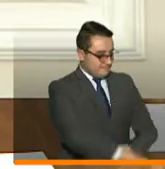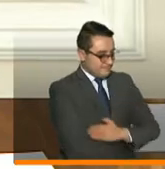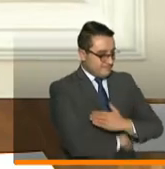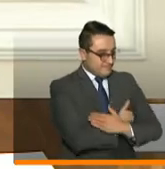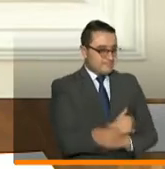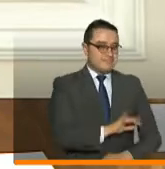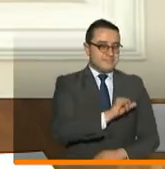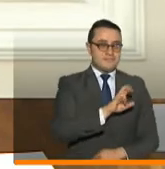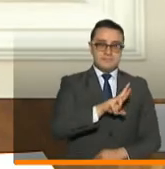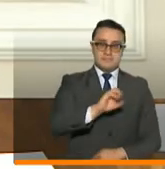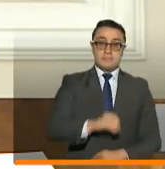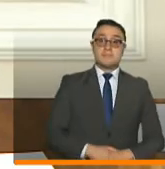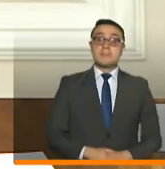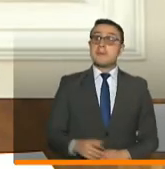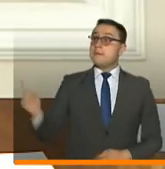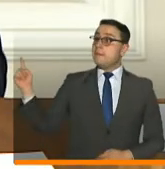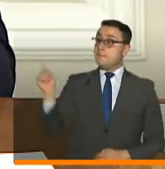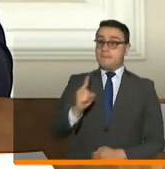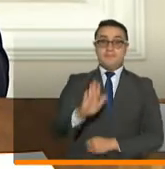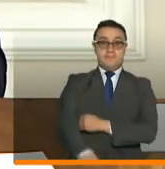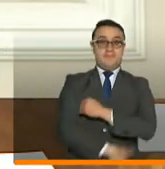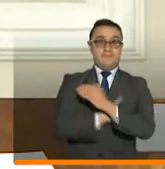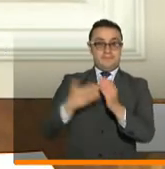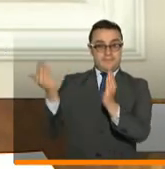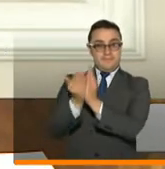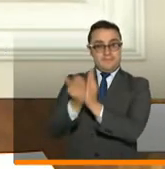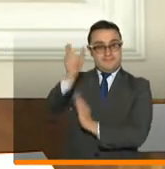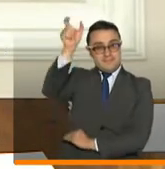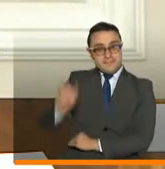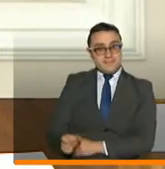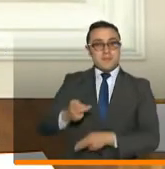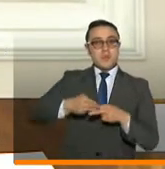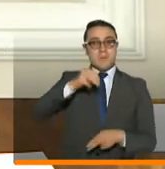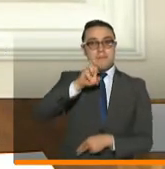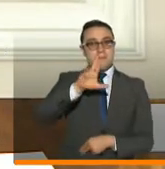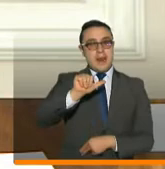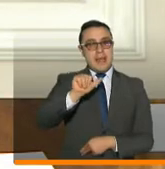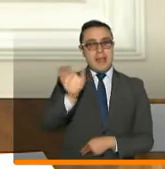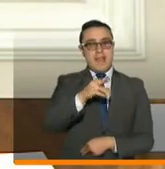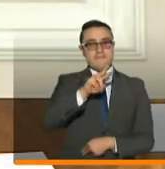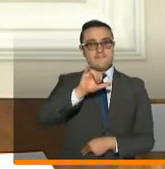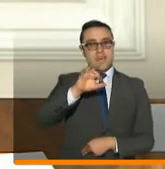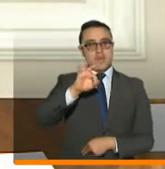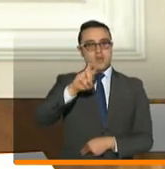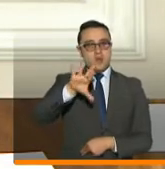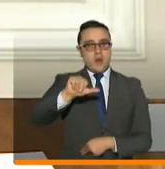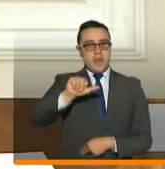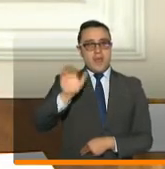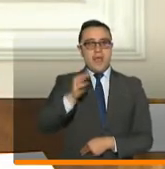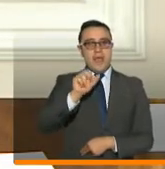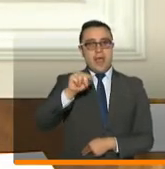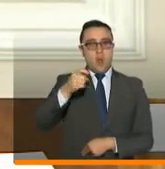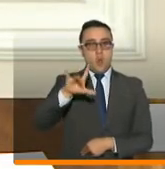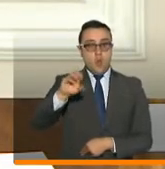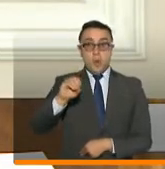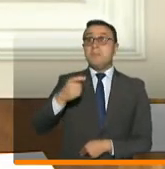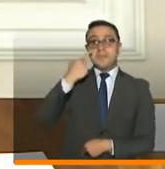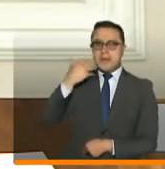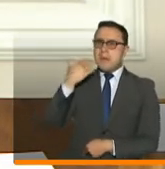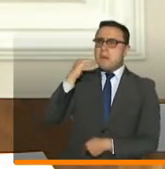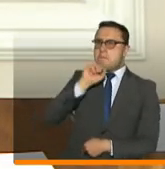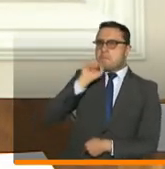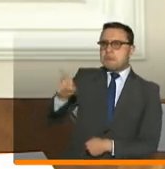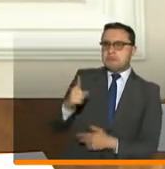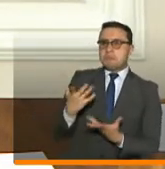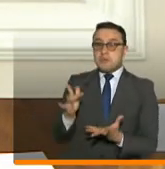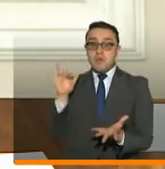Y está también con nosotros la ministra de Educación Nacional, María Victoria Angulo. Ministra, retorno a clases, alternancia.